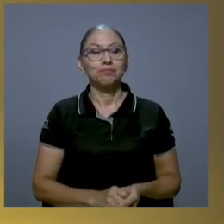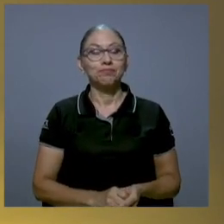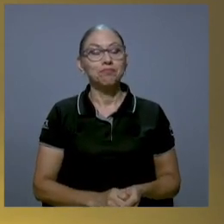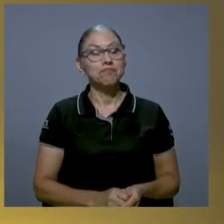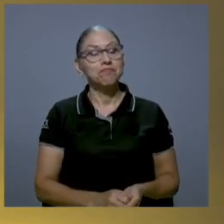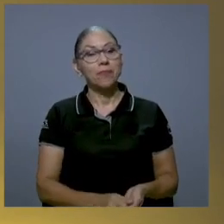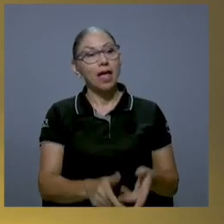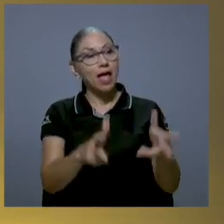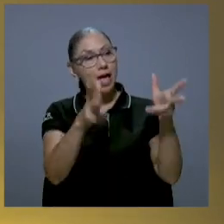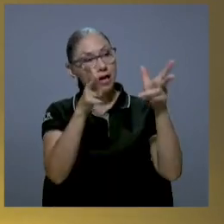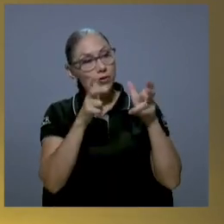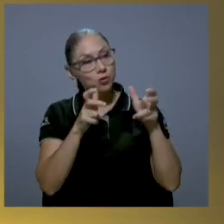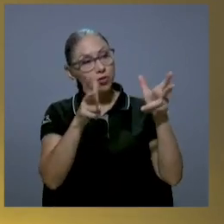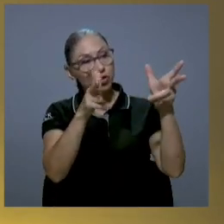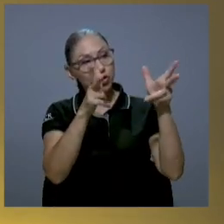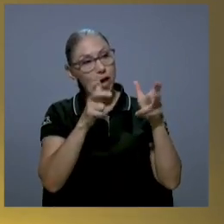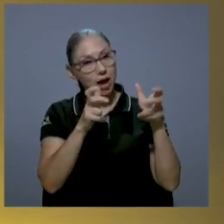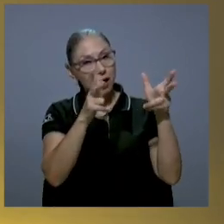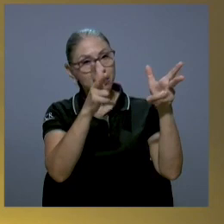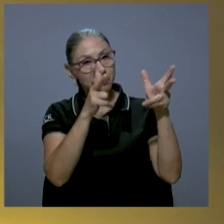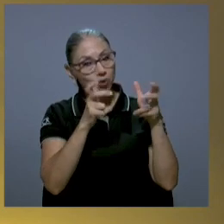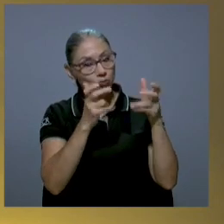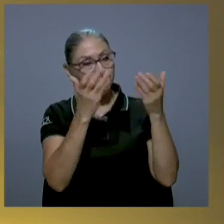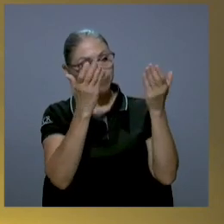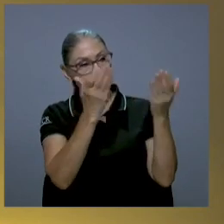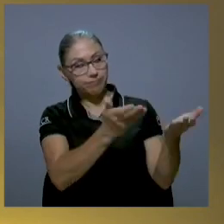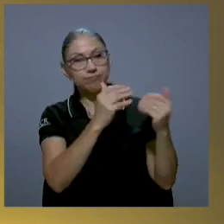escuchando y aprendiendo